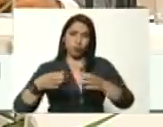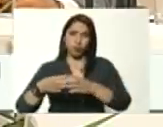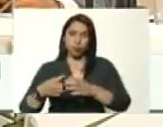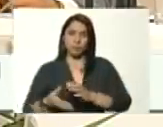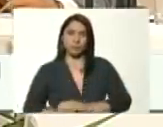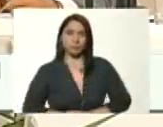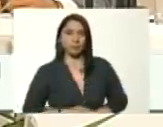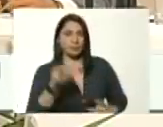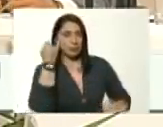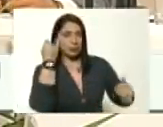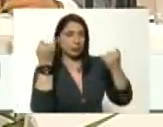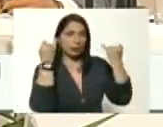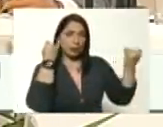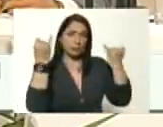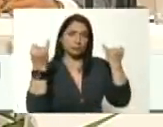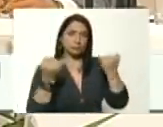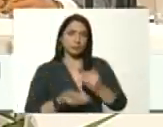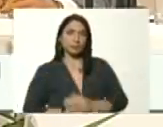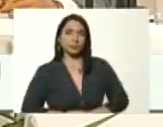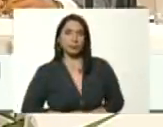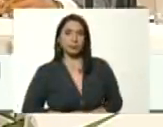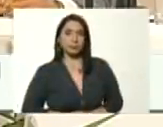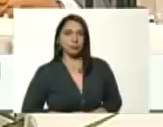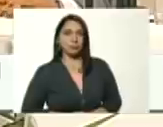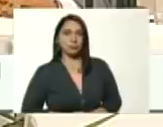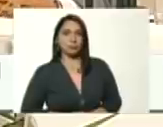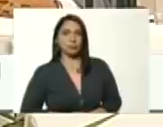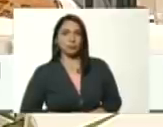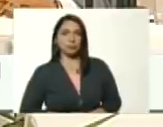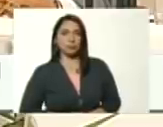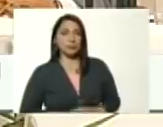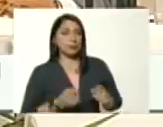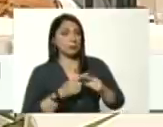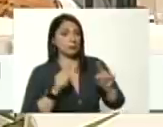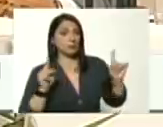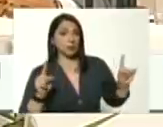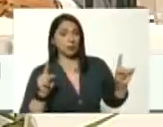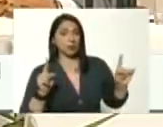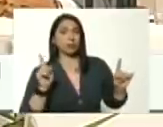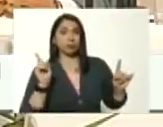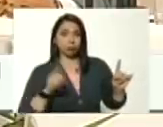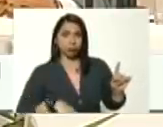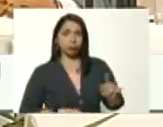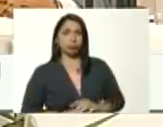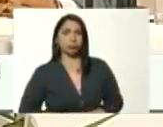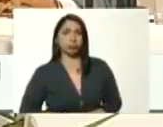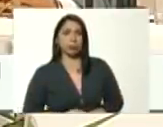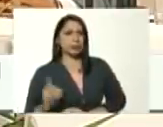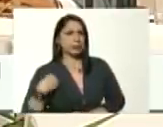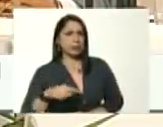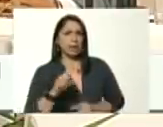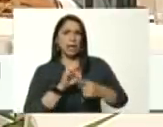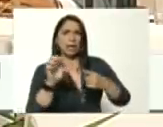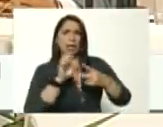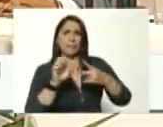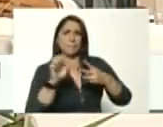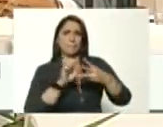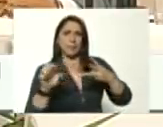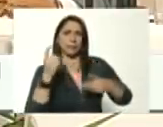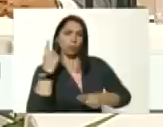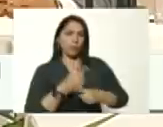ideas que siendo diferente también tienen muchos elementos que